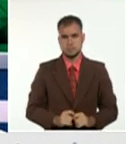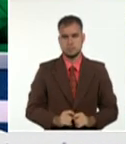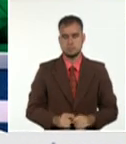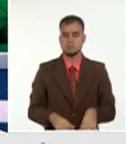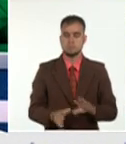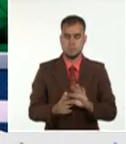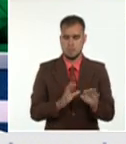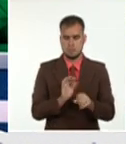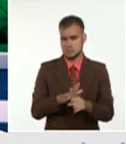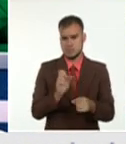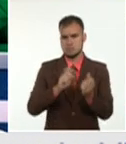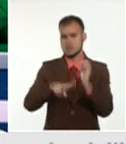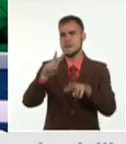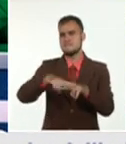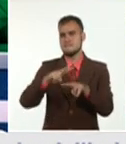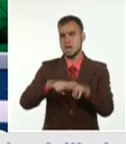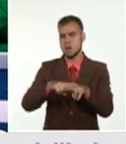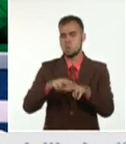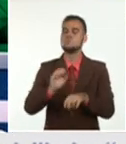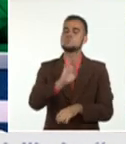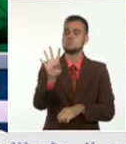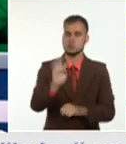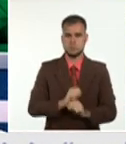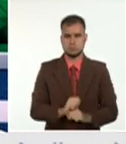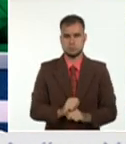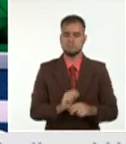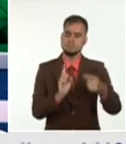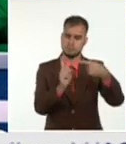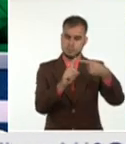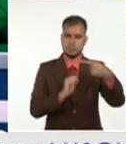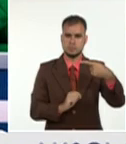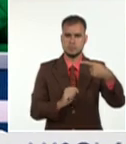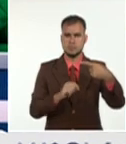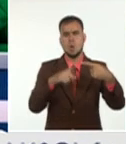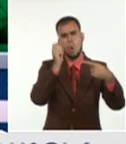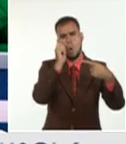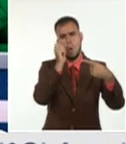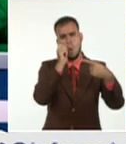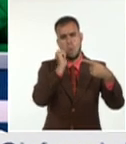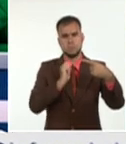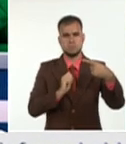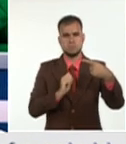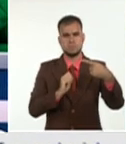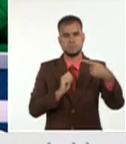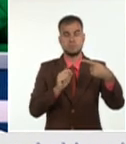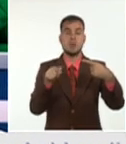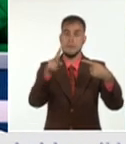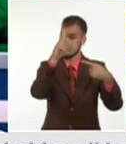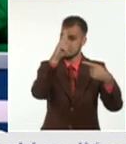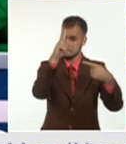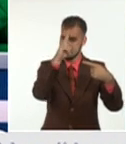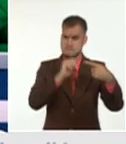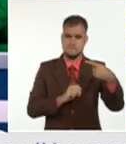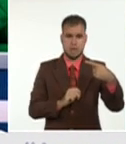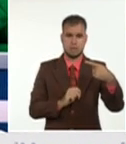4 fallecidos, uno un paciente joven, médico, especialista de